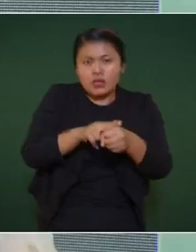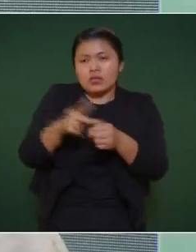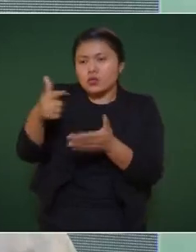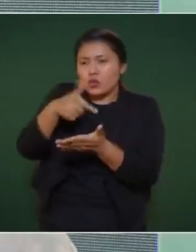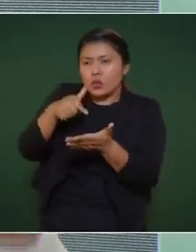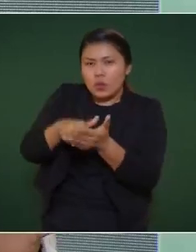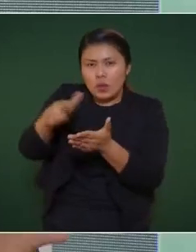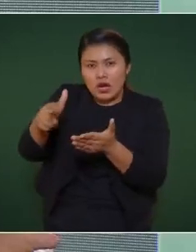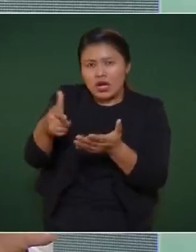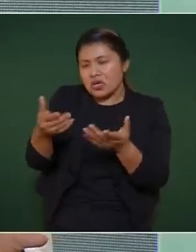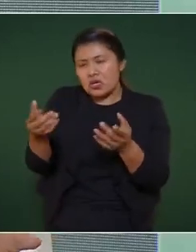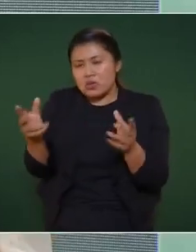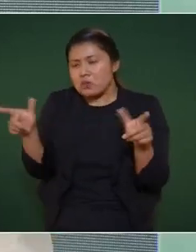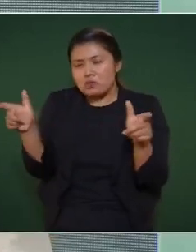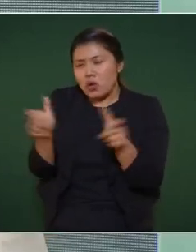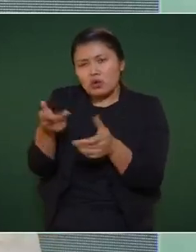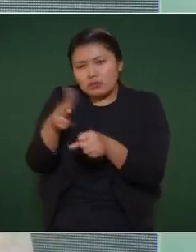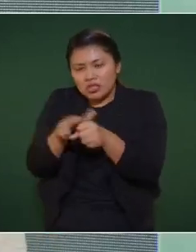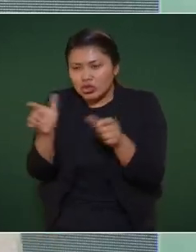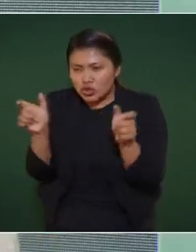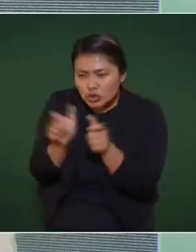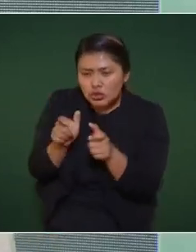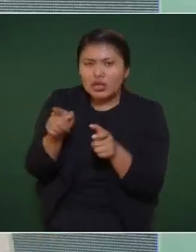estén en buen estado.